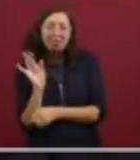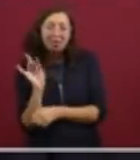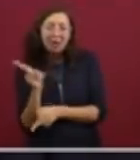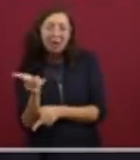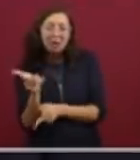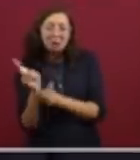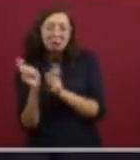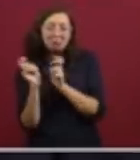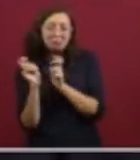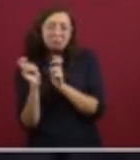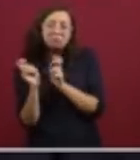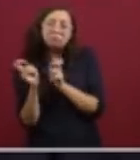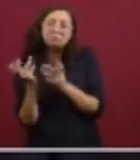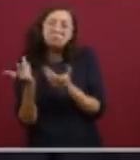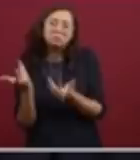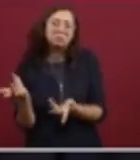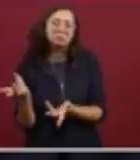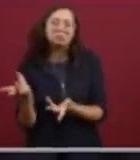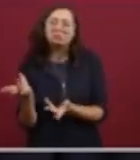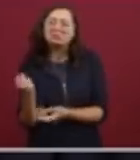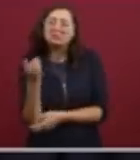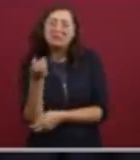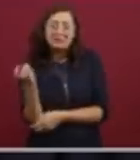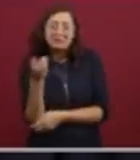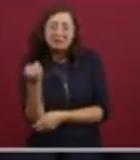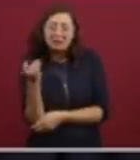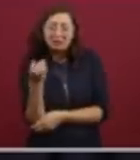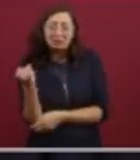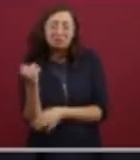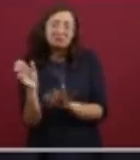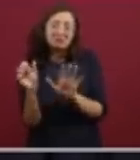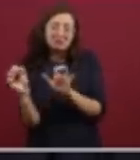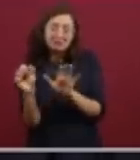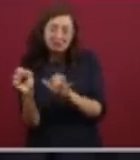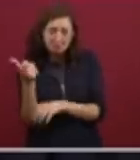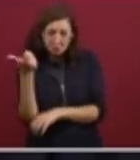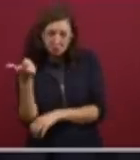que tiene que pagar 300, 400, 500, 600 pesos